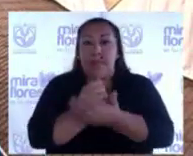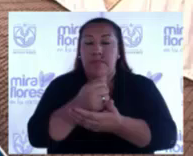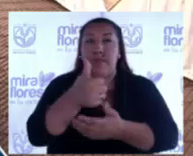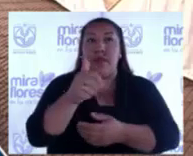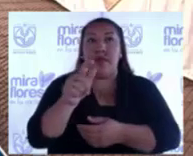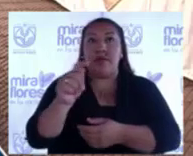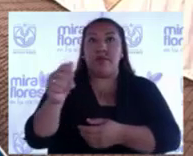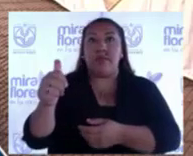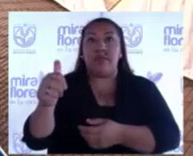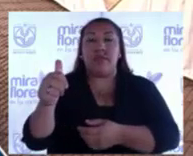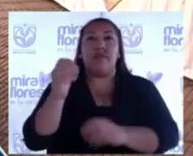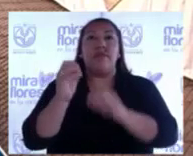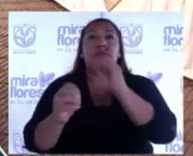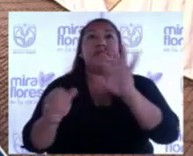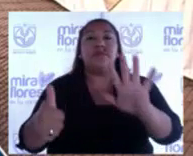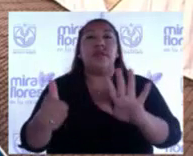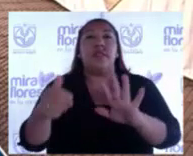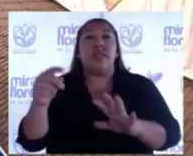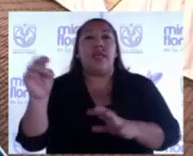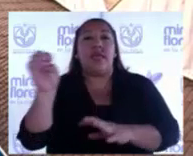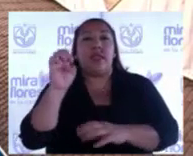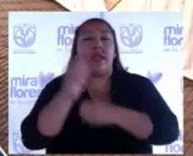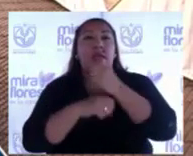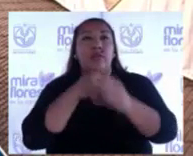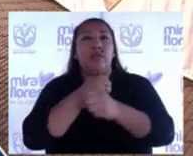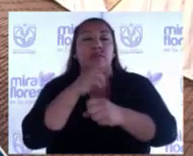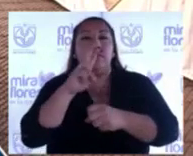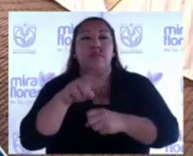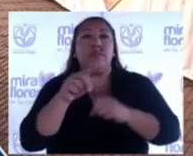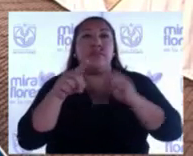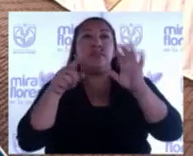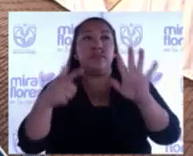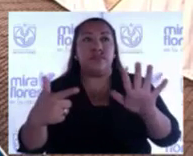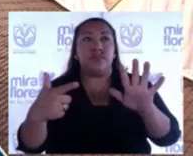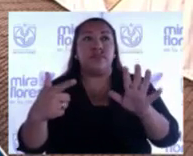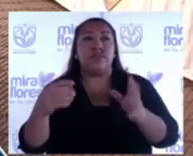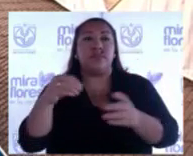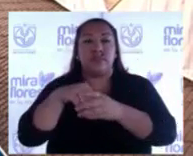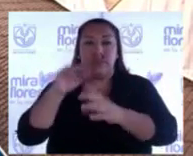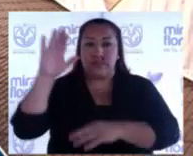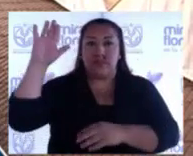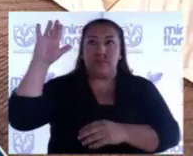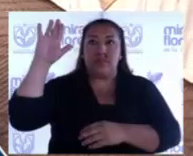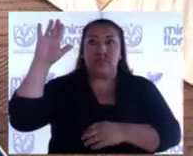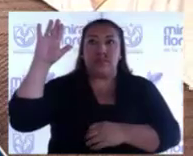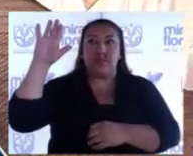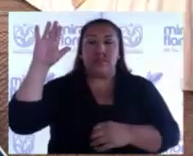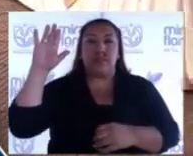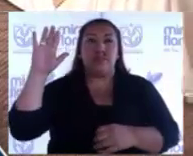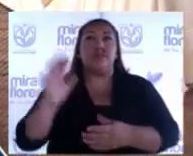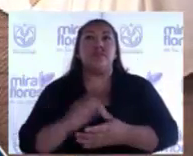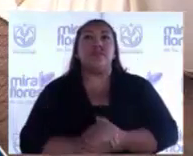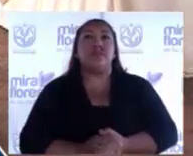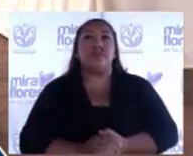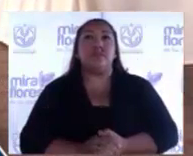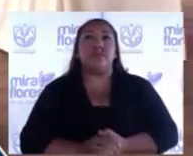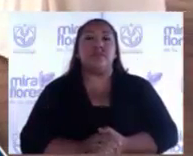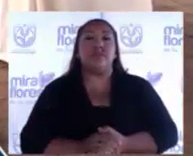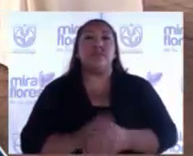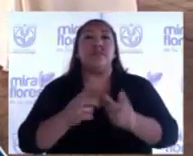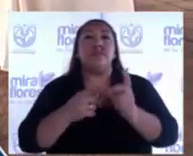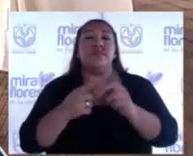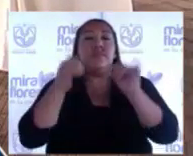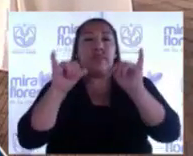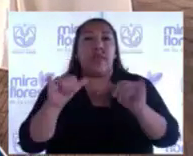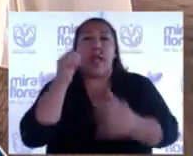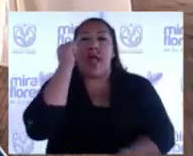acta de fecha 6 de enero del año 2017, sírvase de expresarlo en señal de conformidad. Queda